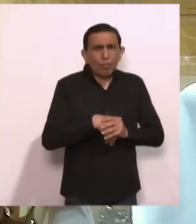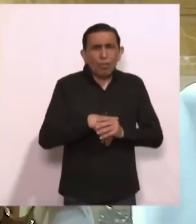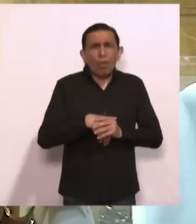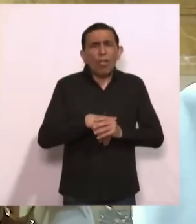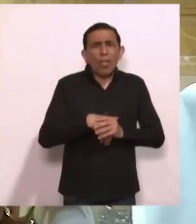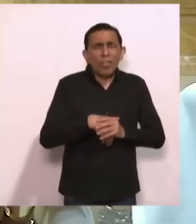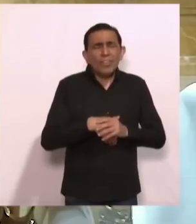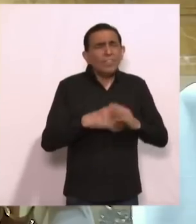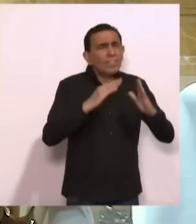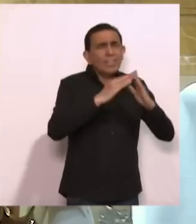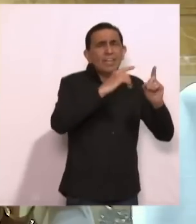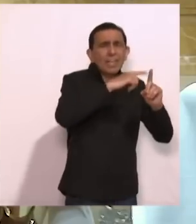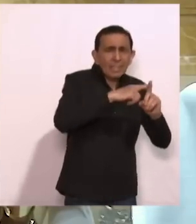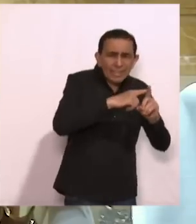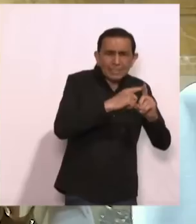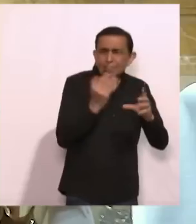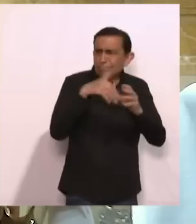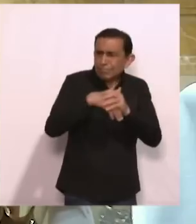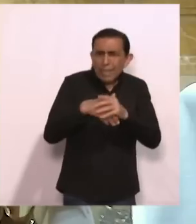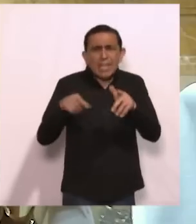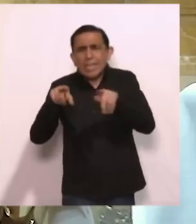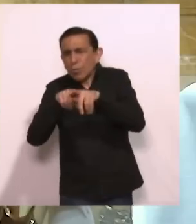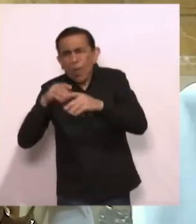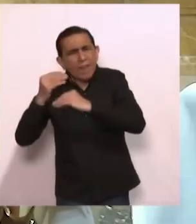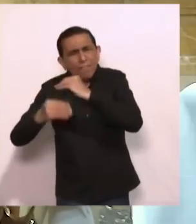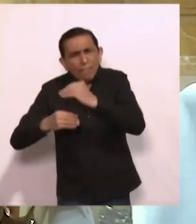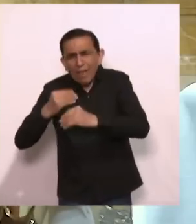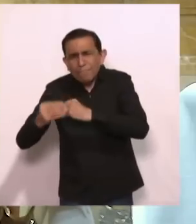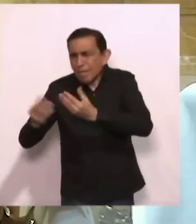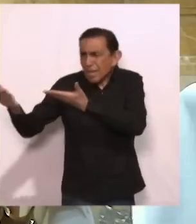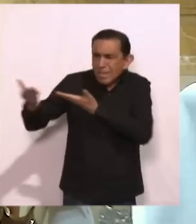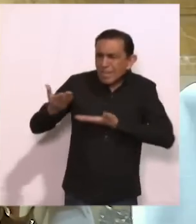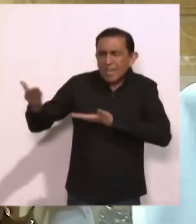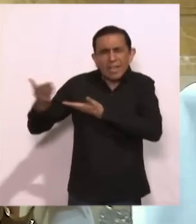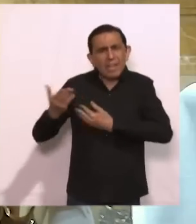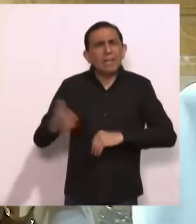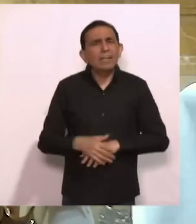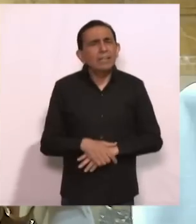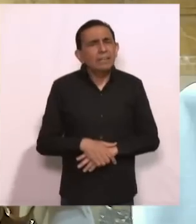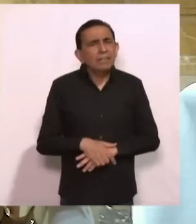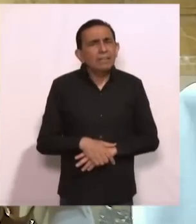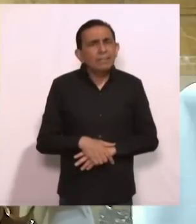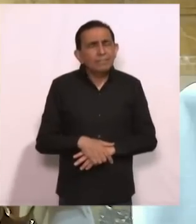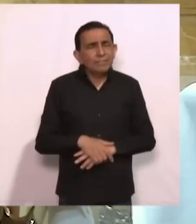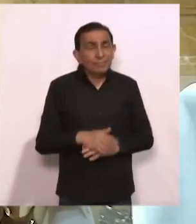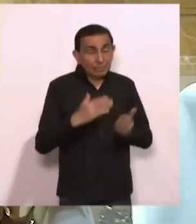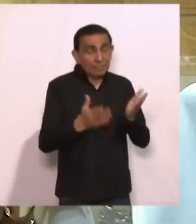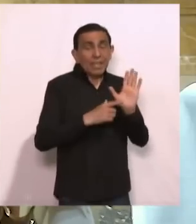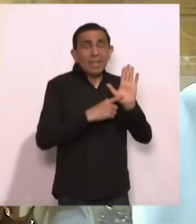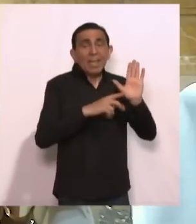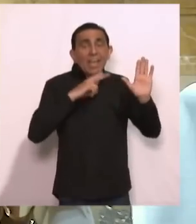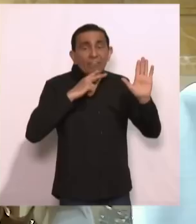se sientan en familia realmente. Y se nos invita desde el Evangelio de